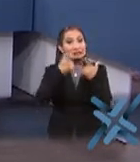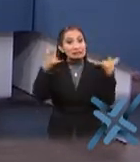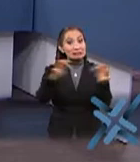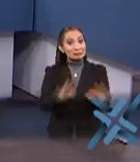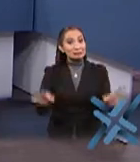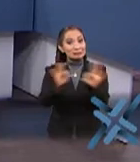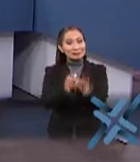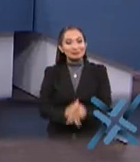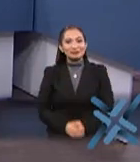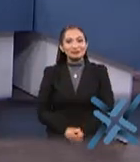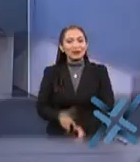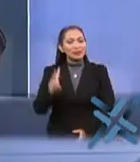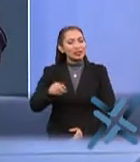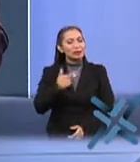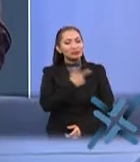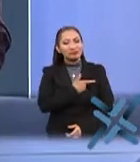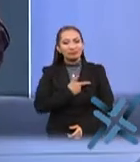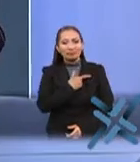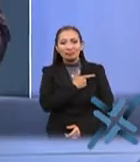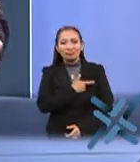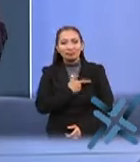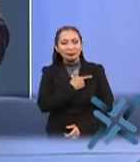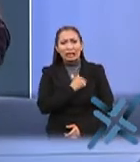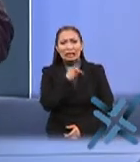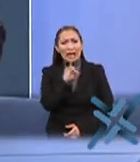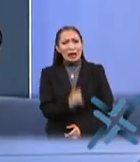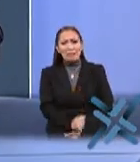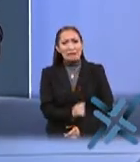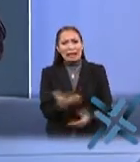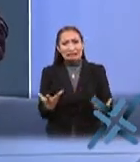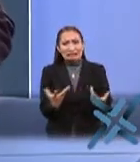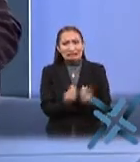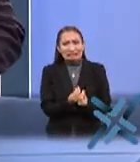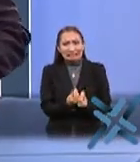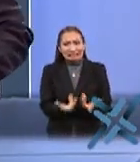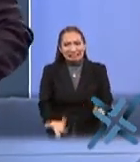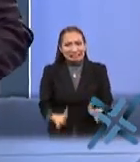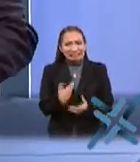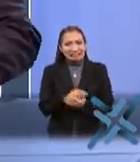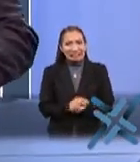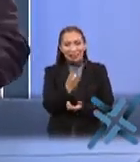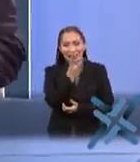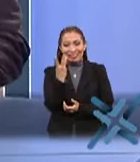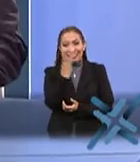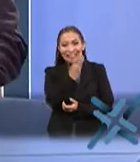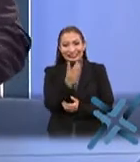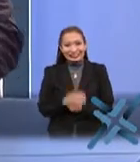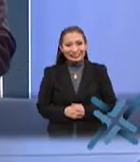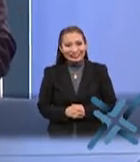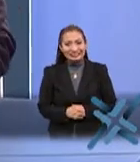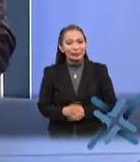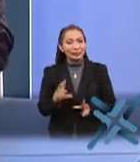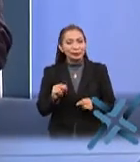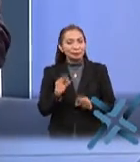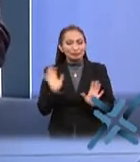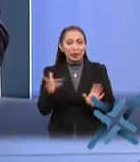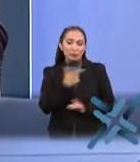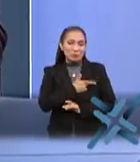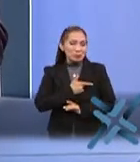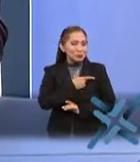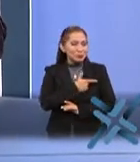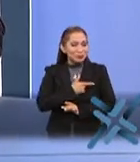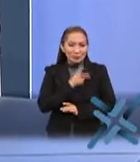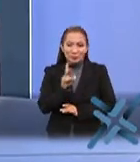educación. Me da mucho gusto. Nunca habíamos estado. Los tres juntos. No. Bueno, me da mucho